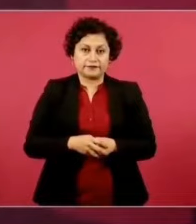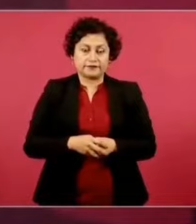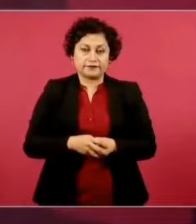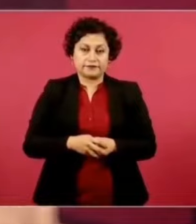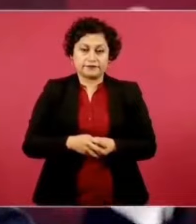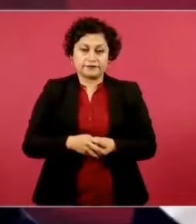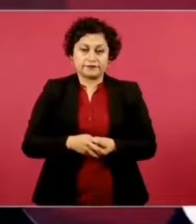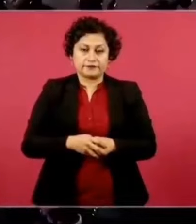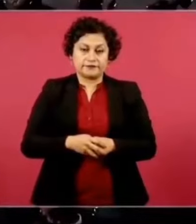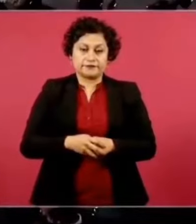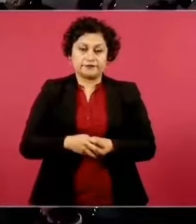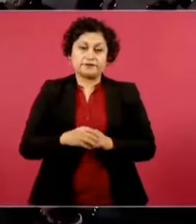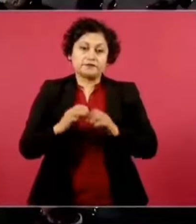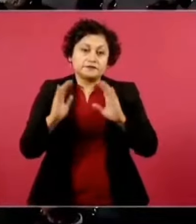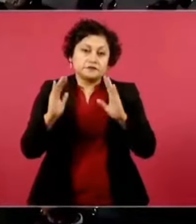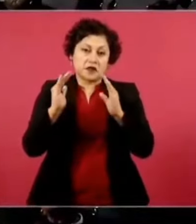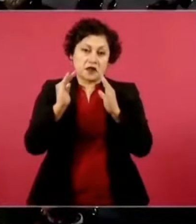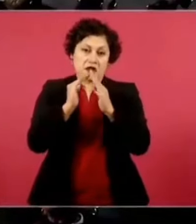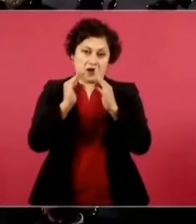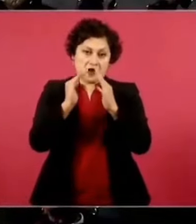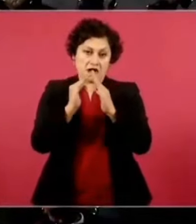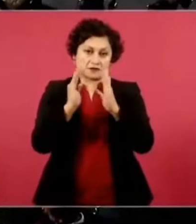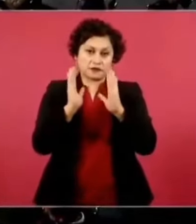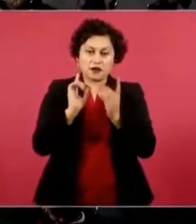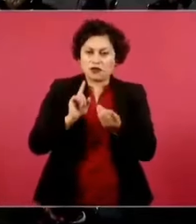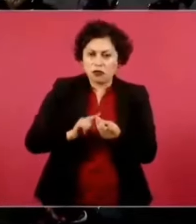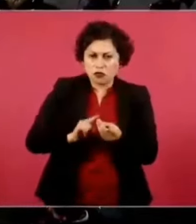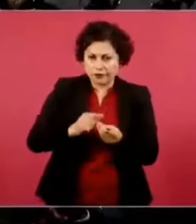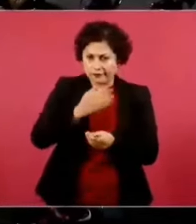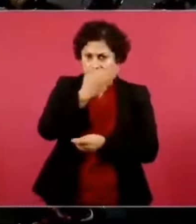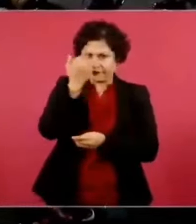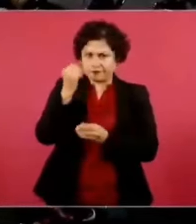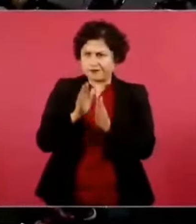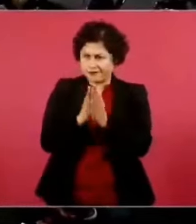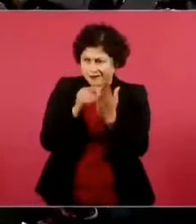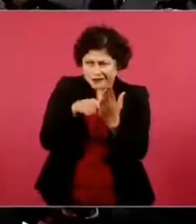Una residencia, no sé dónde, dice en dónde,